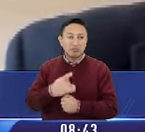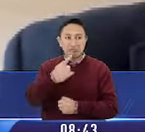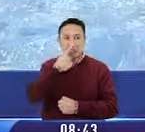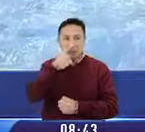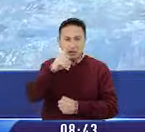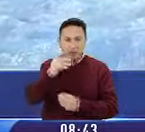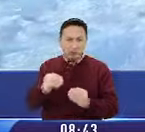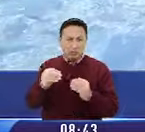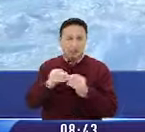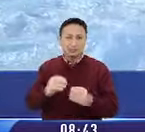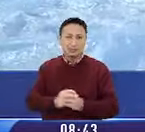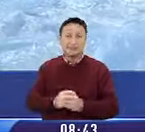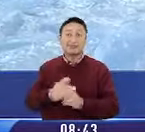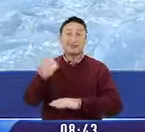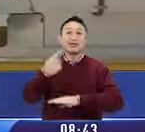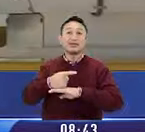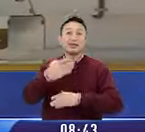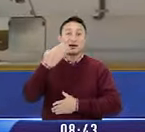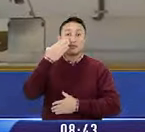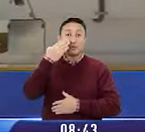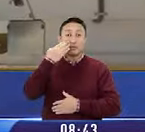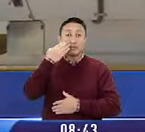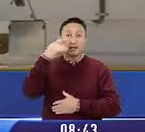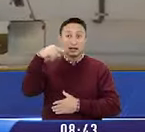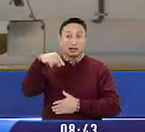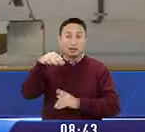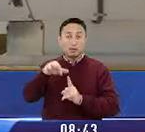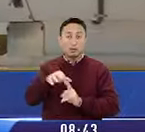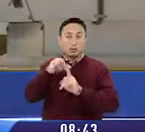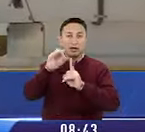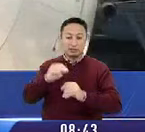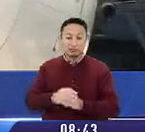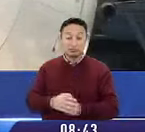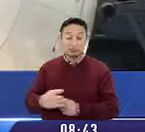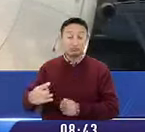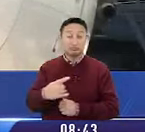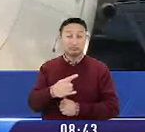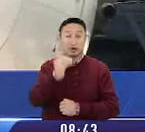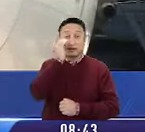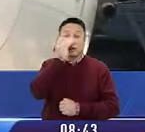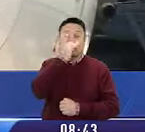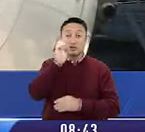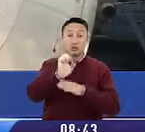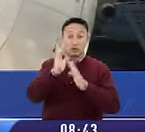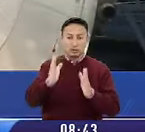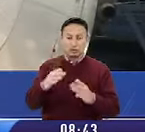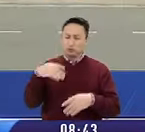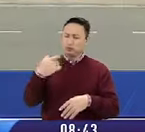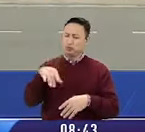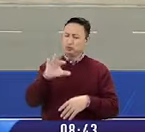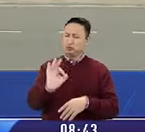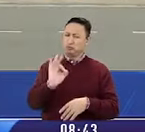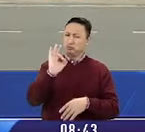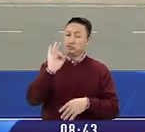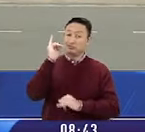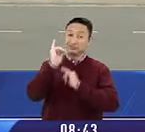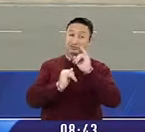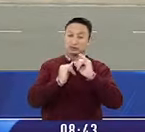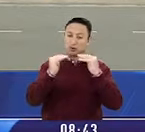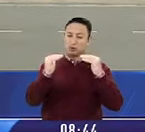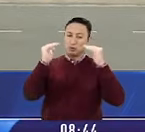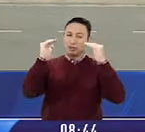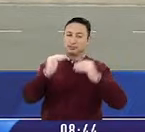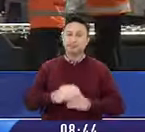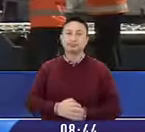consumidor. El Día de la Madre ha sido una ocasión especial para destacar la excelencia de las flores ecuatorianas en los mercados